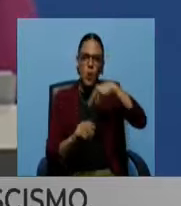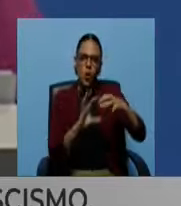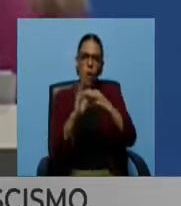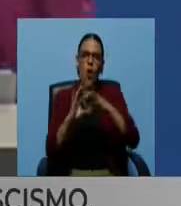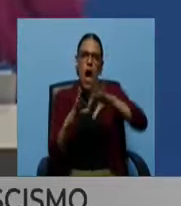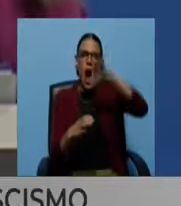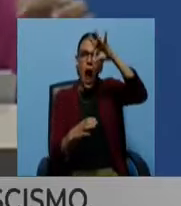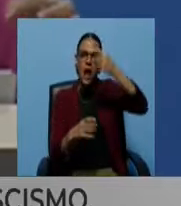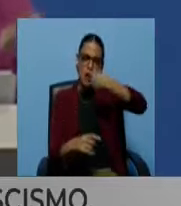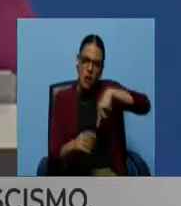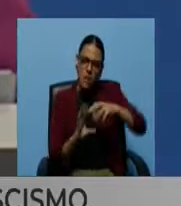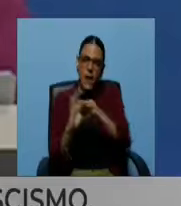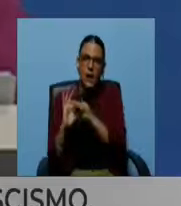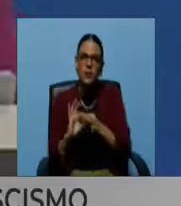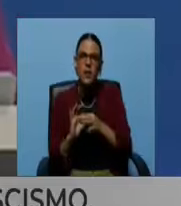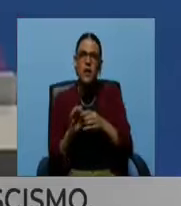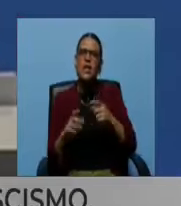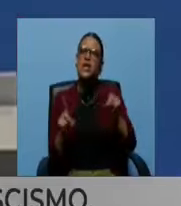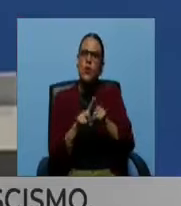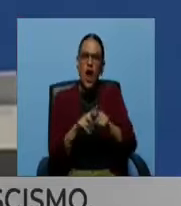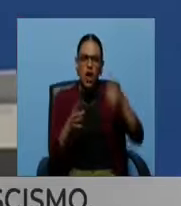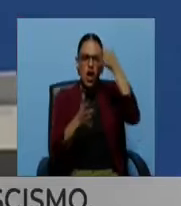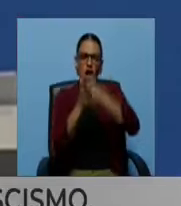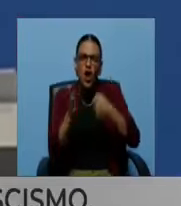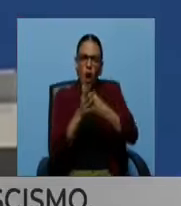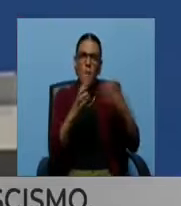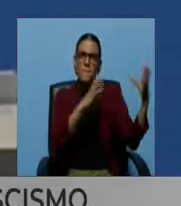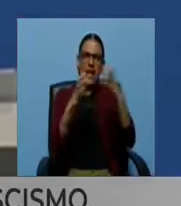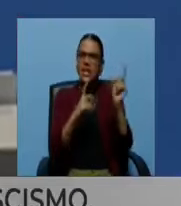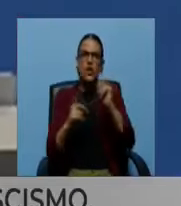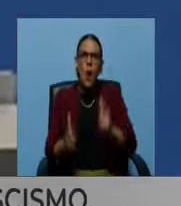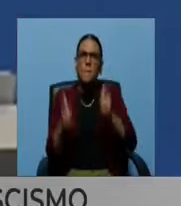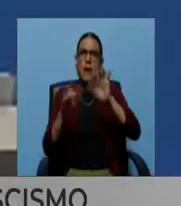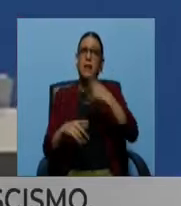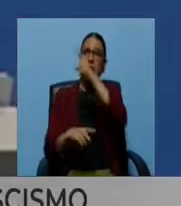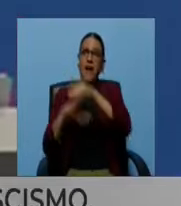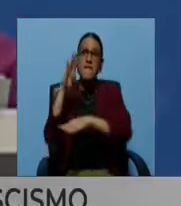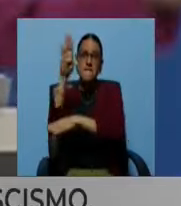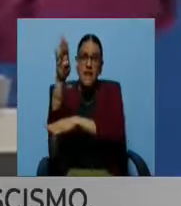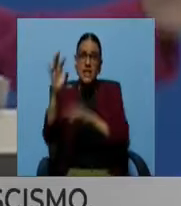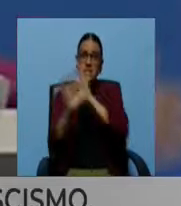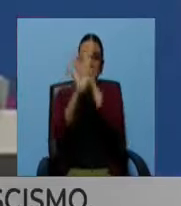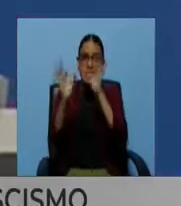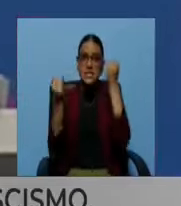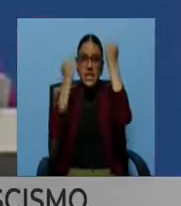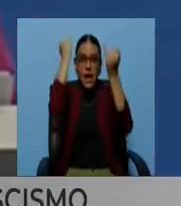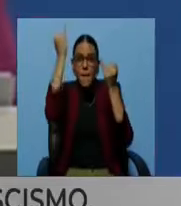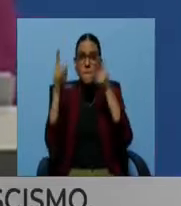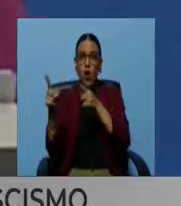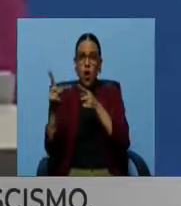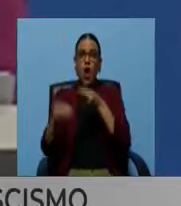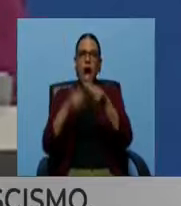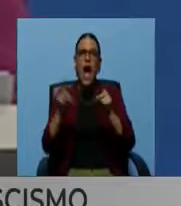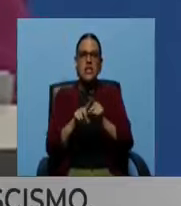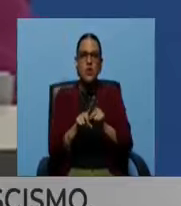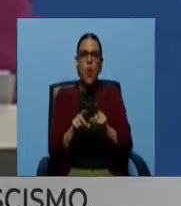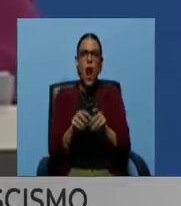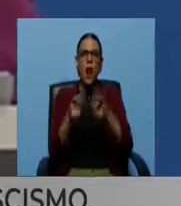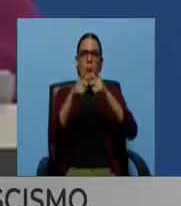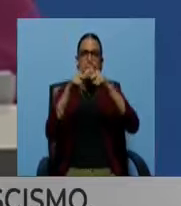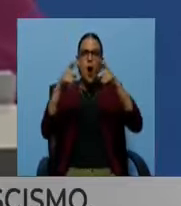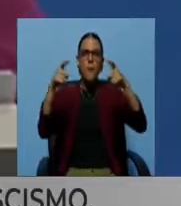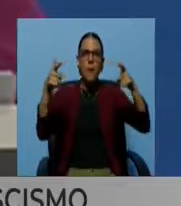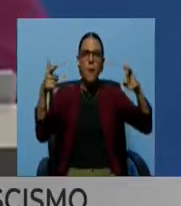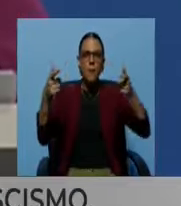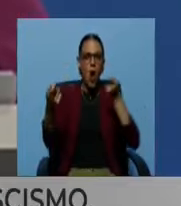como una sola alma para combatir y no permitir que el fascismo extienda sus tentáculos en este